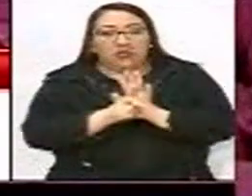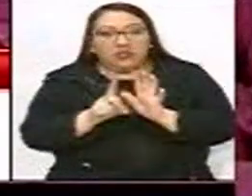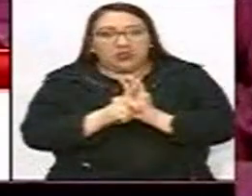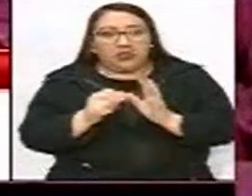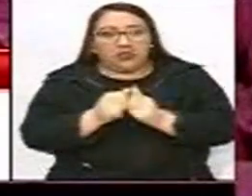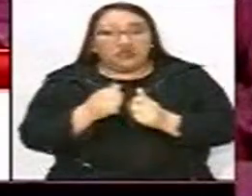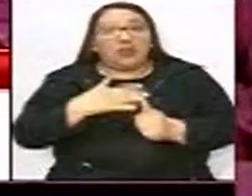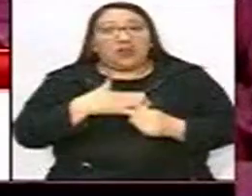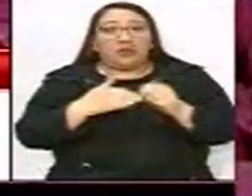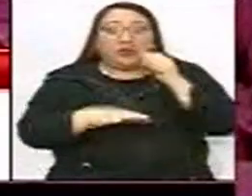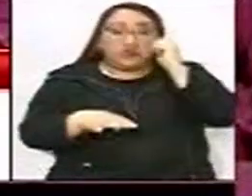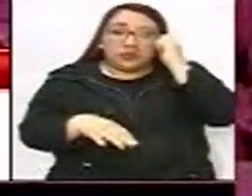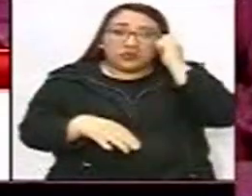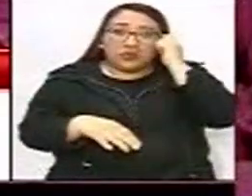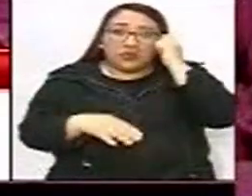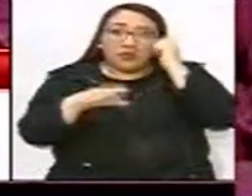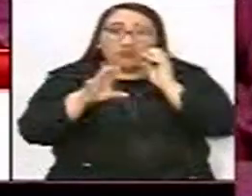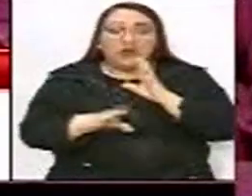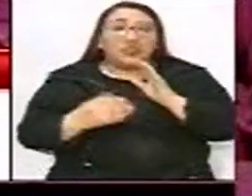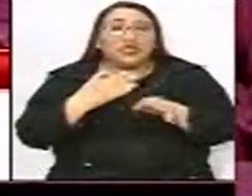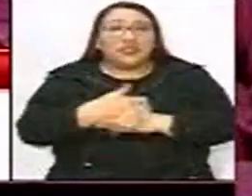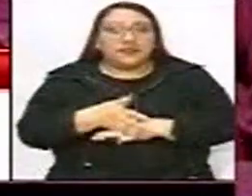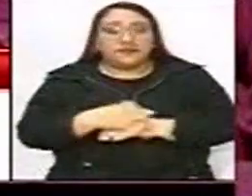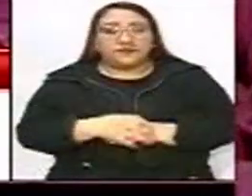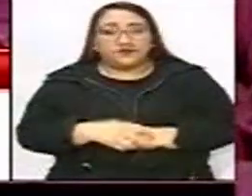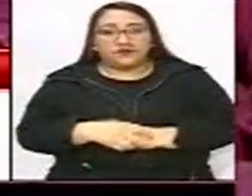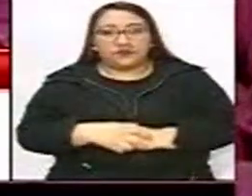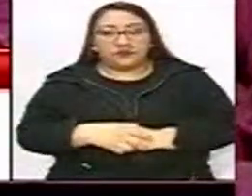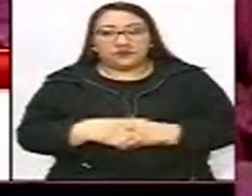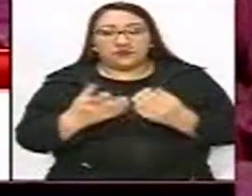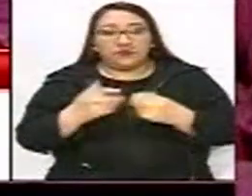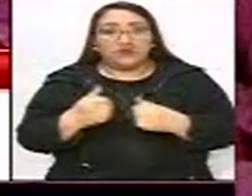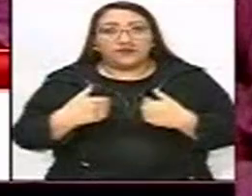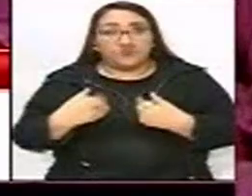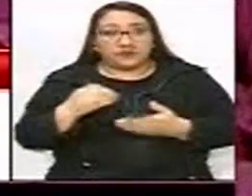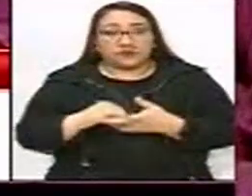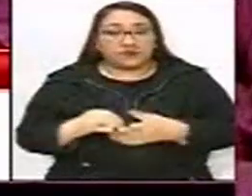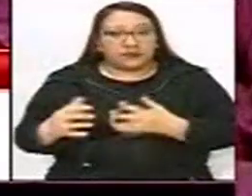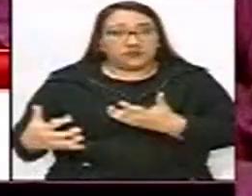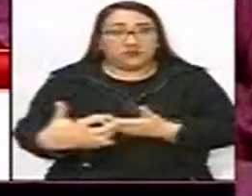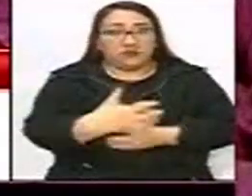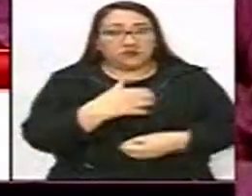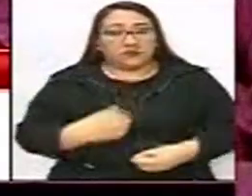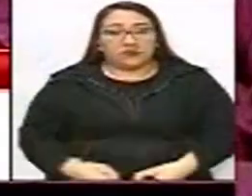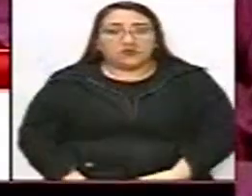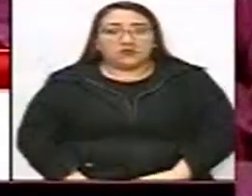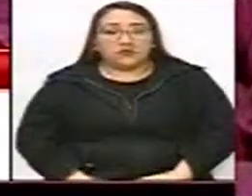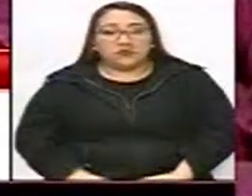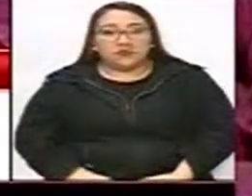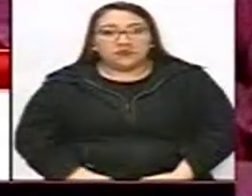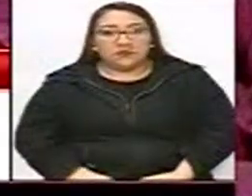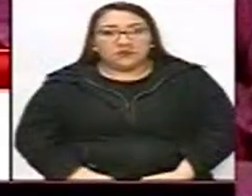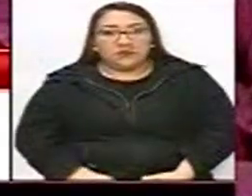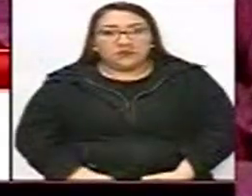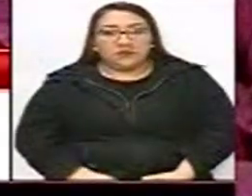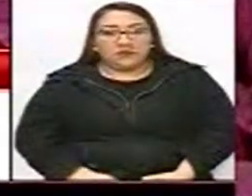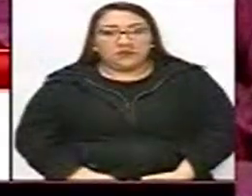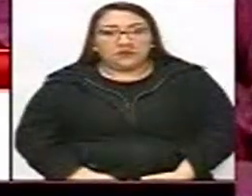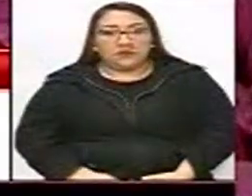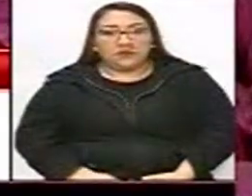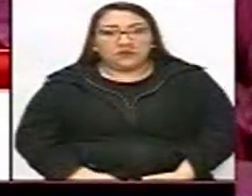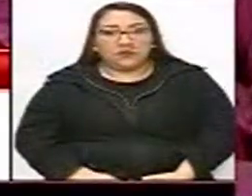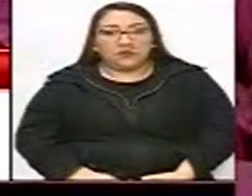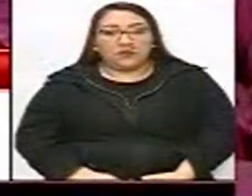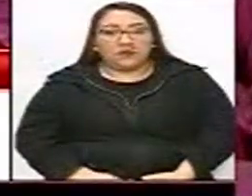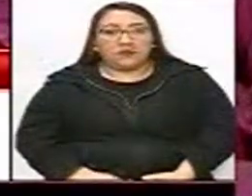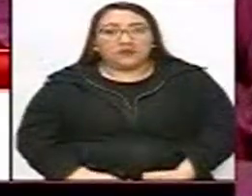de las expropiaciones, menores ingresos que la empresa concesionaria Línea María había recaudado en el periodo del 2013 a la fecha,